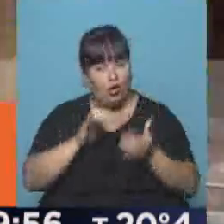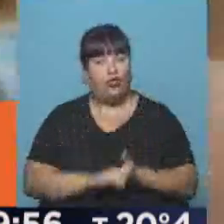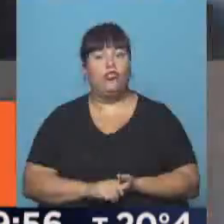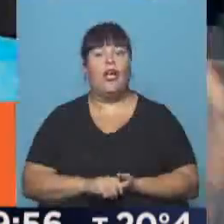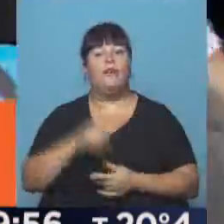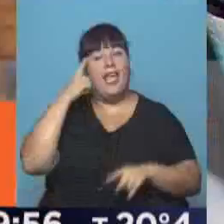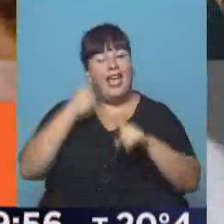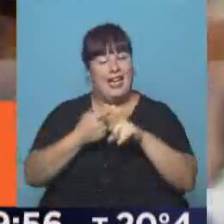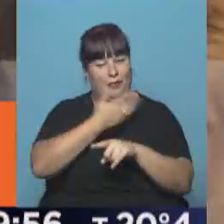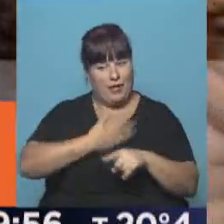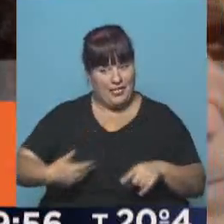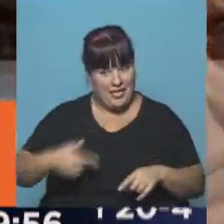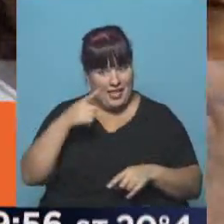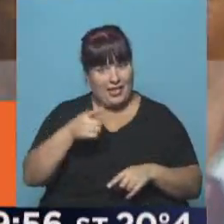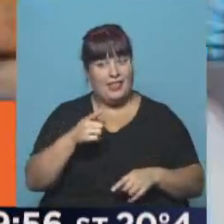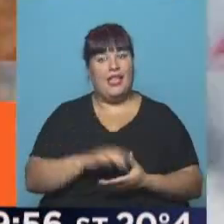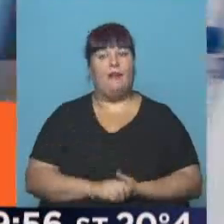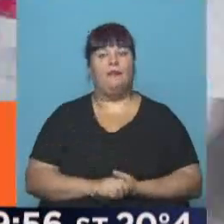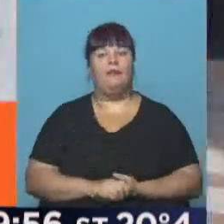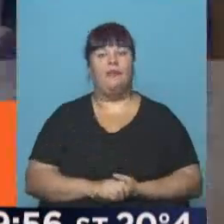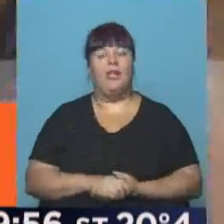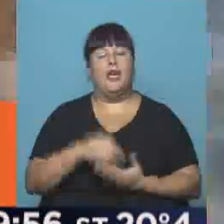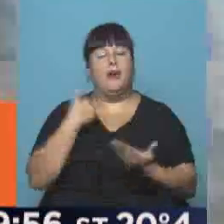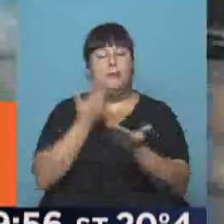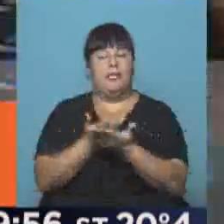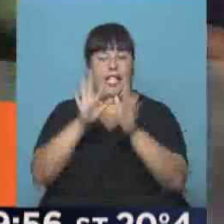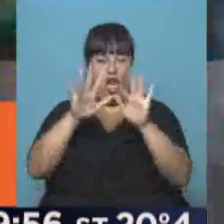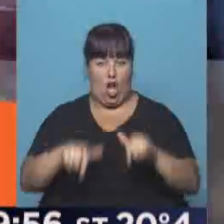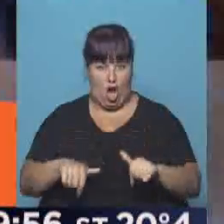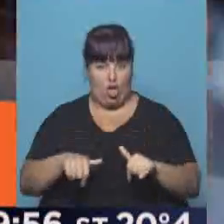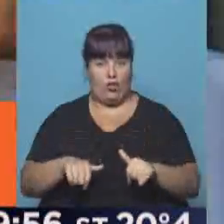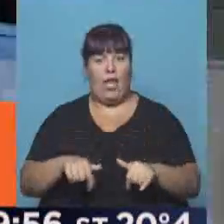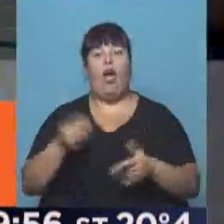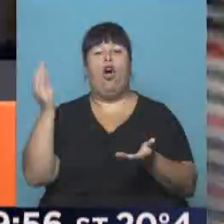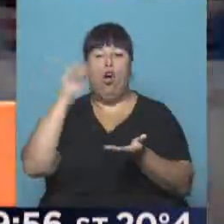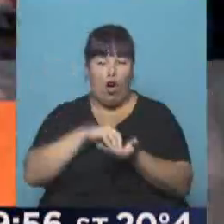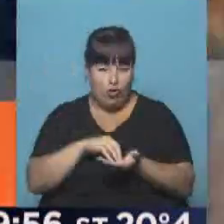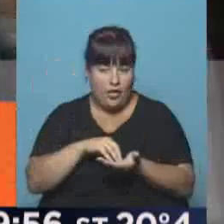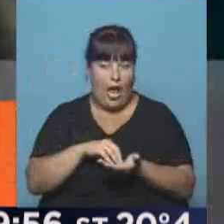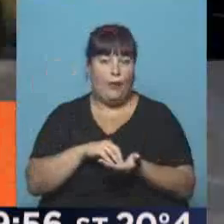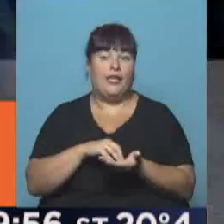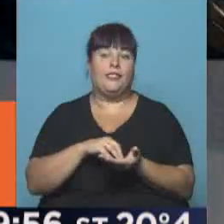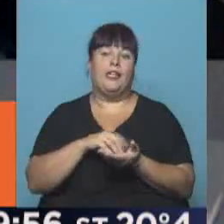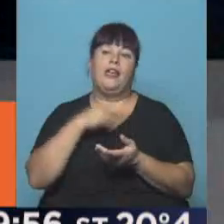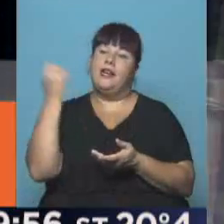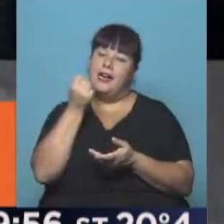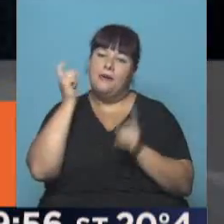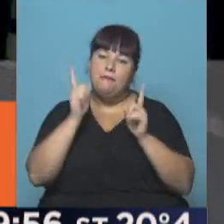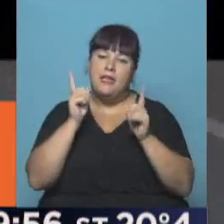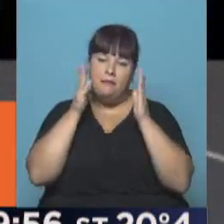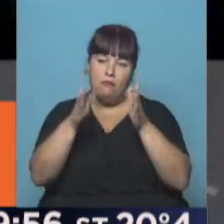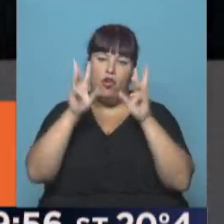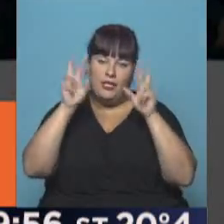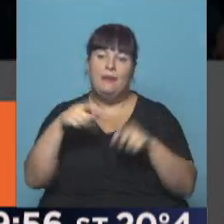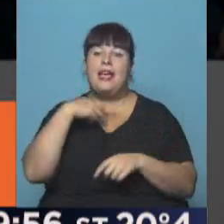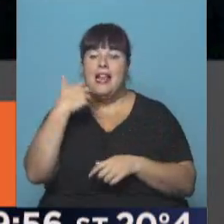la expresidenta mostró, presentó un escrito donde una vez más volvió a insistir en la misma dirección, tanto